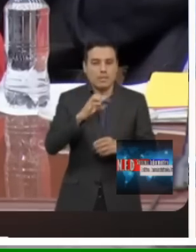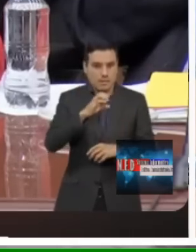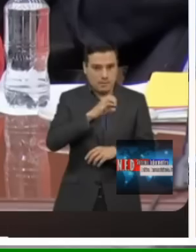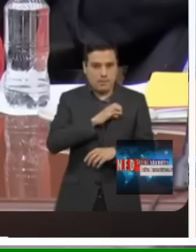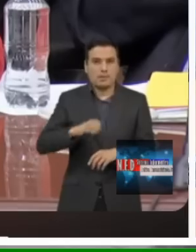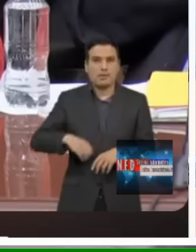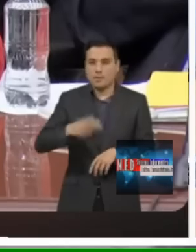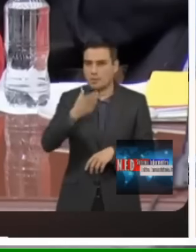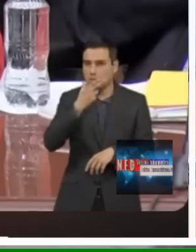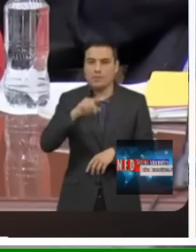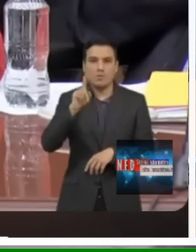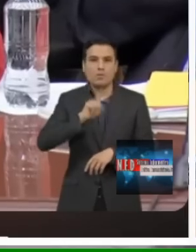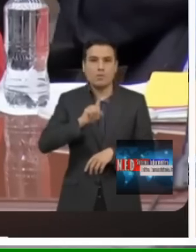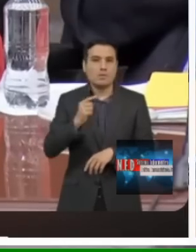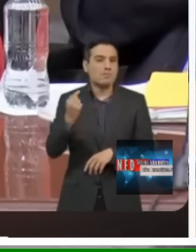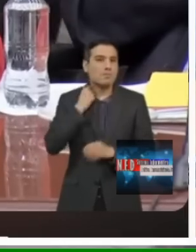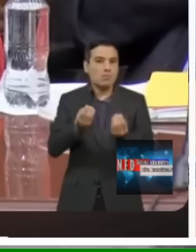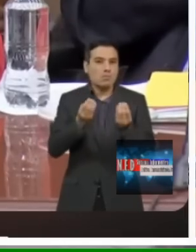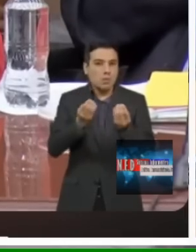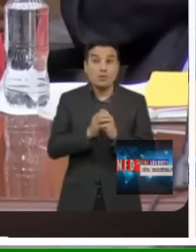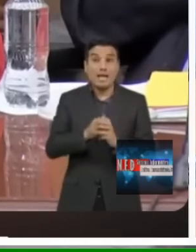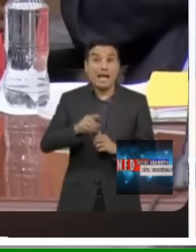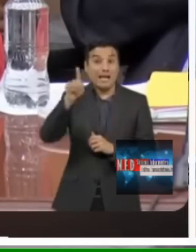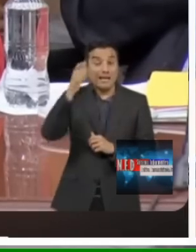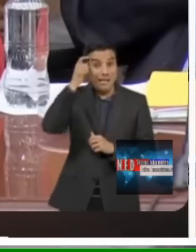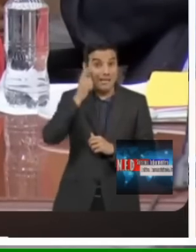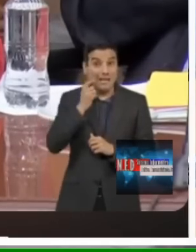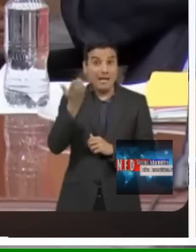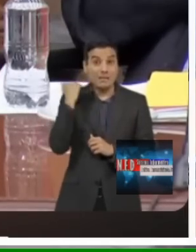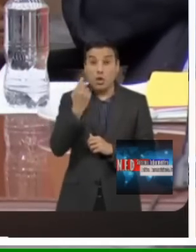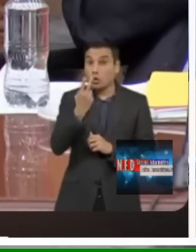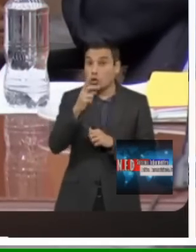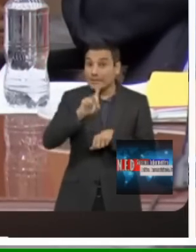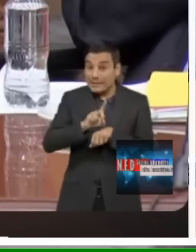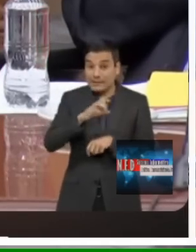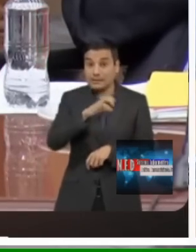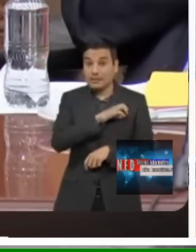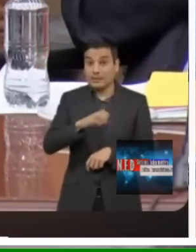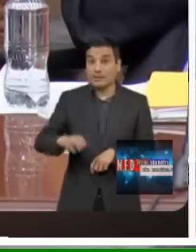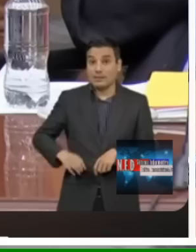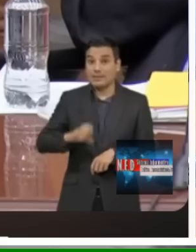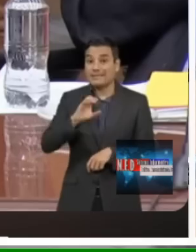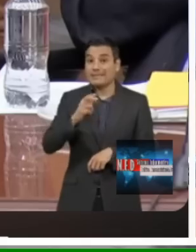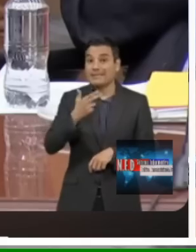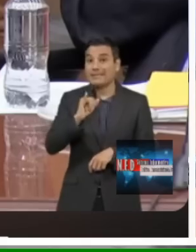de Morena o del Verde o del Partido del Trabajo para reformar este poder